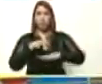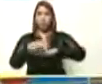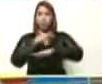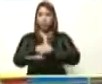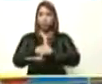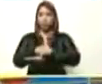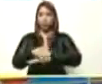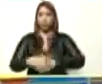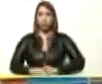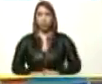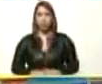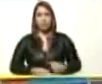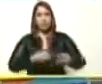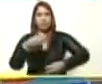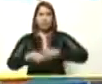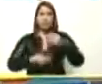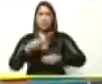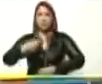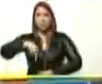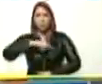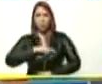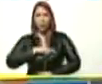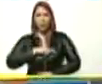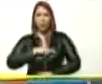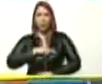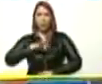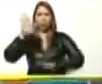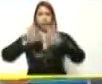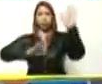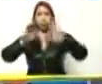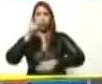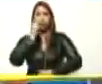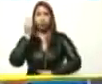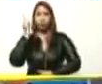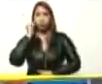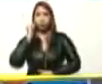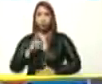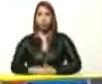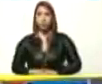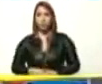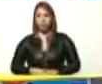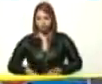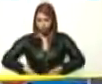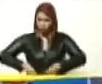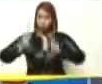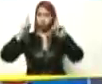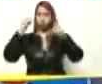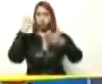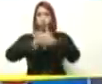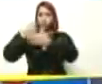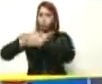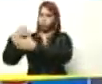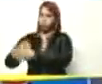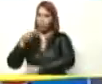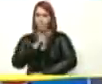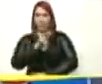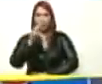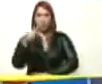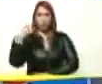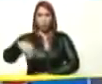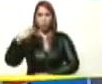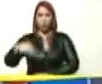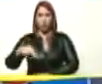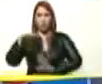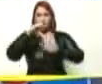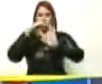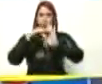lanzamos, a nuestras candidatas, y candidatos, a la batalla, y ese 21 de noviembre, con